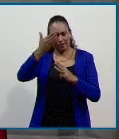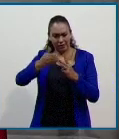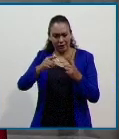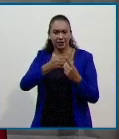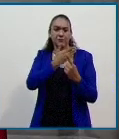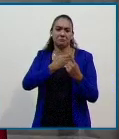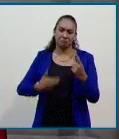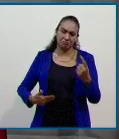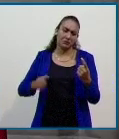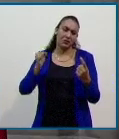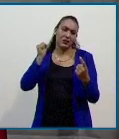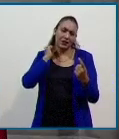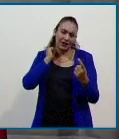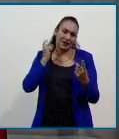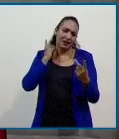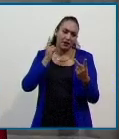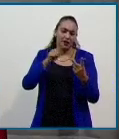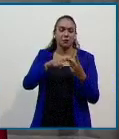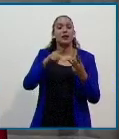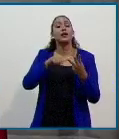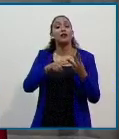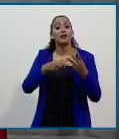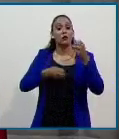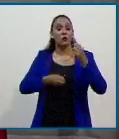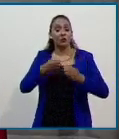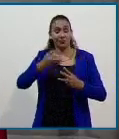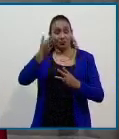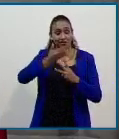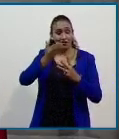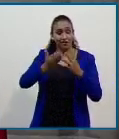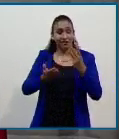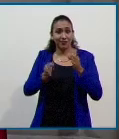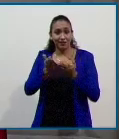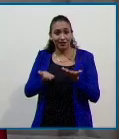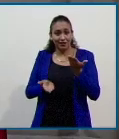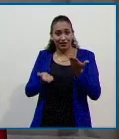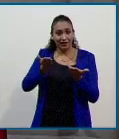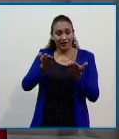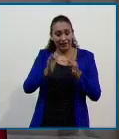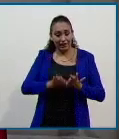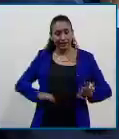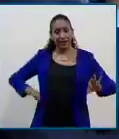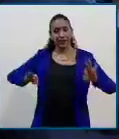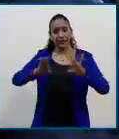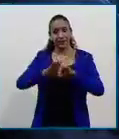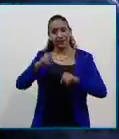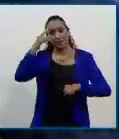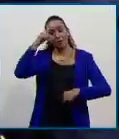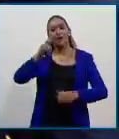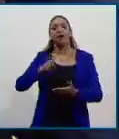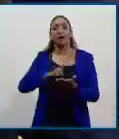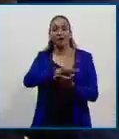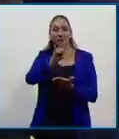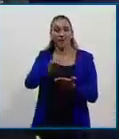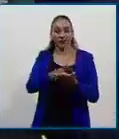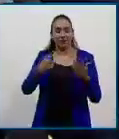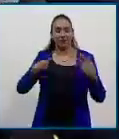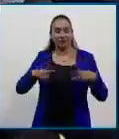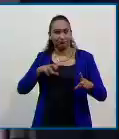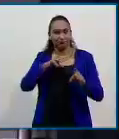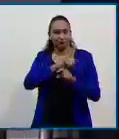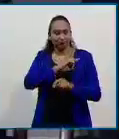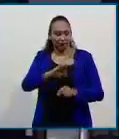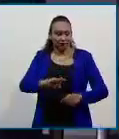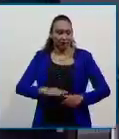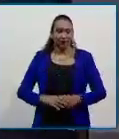México, especialmente en el clima de impunidad, inseguridad y falta de Estado de Derecho que vivimos. Para el canal del Poder Judicial de la